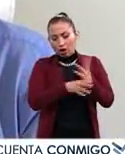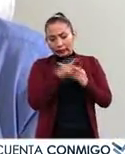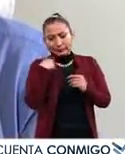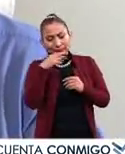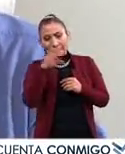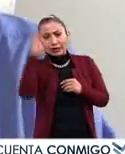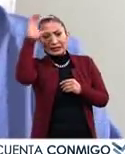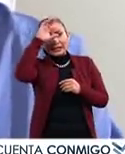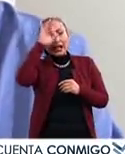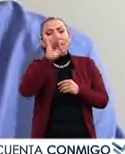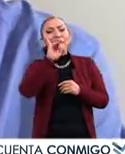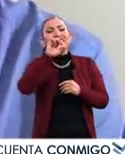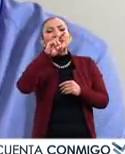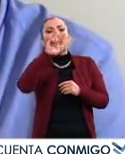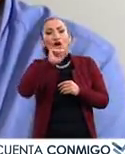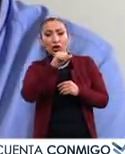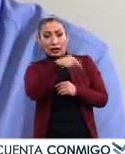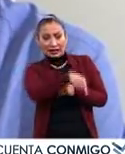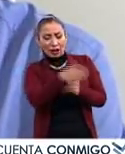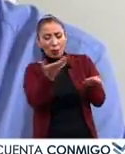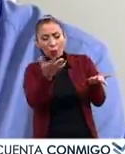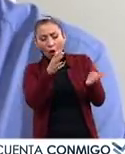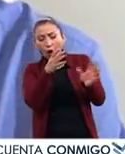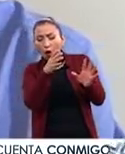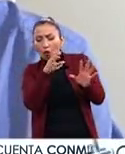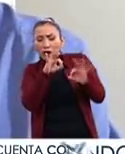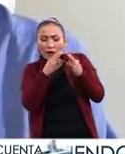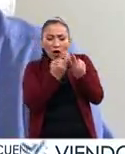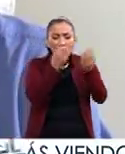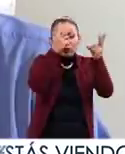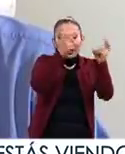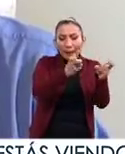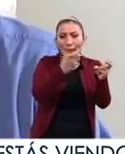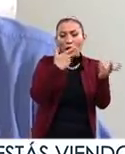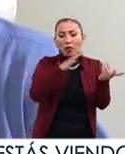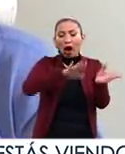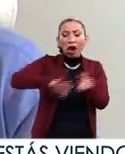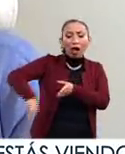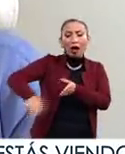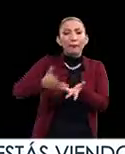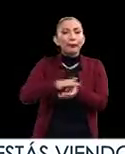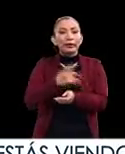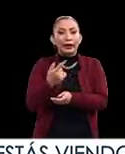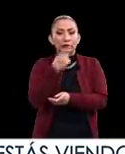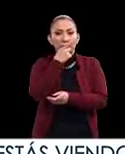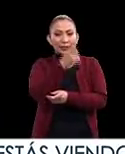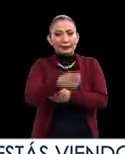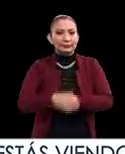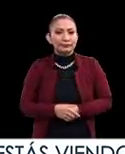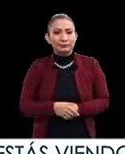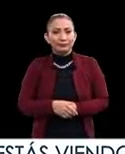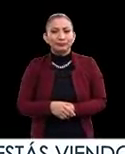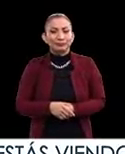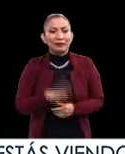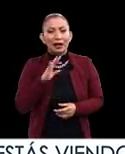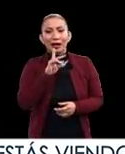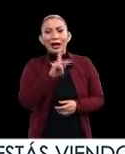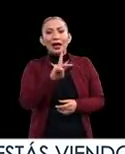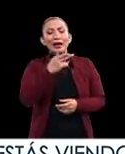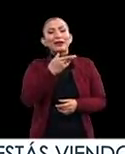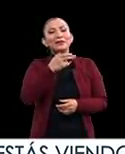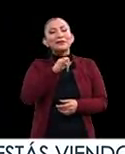la ciencia ficción. Sí. Es un género así como hecho a un lado, ¿no? Pues porque los que Cuando no tú leen, me dices, colega, me hablas de Philip